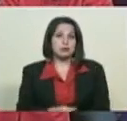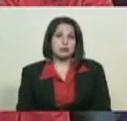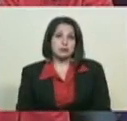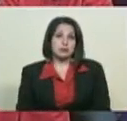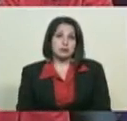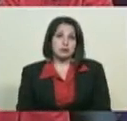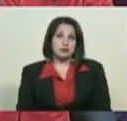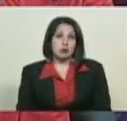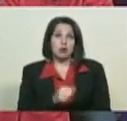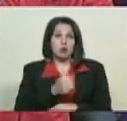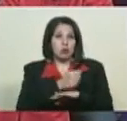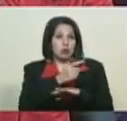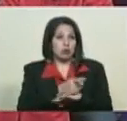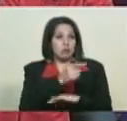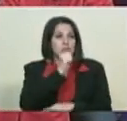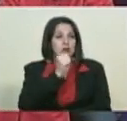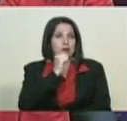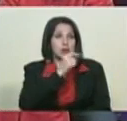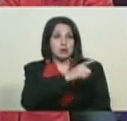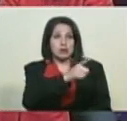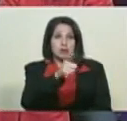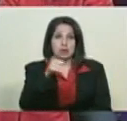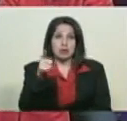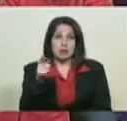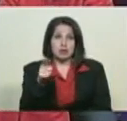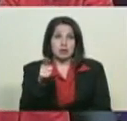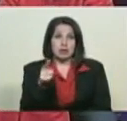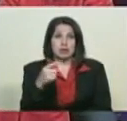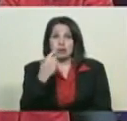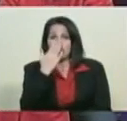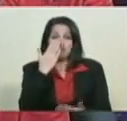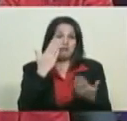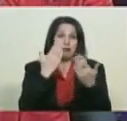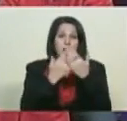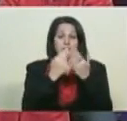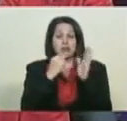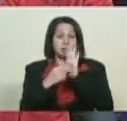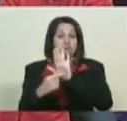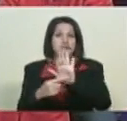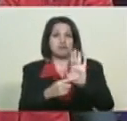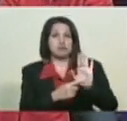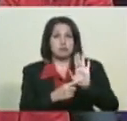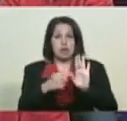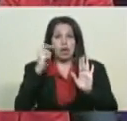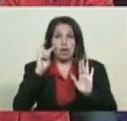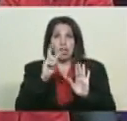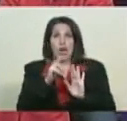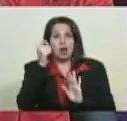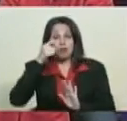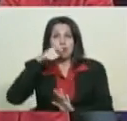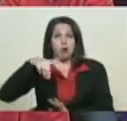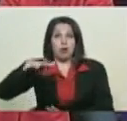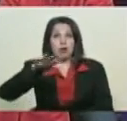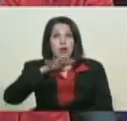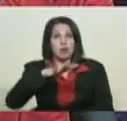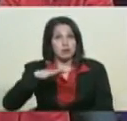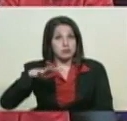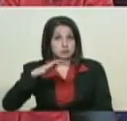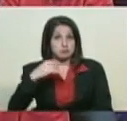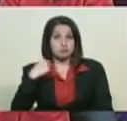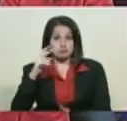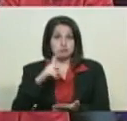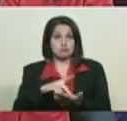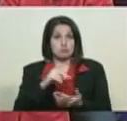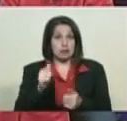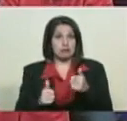Por culpa de ellos, de no darle la cara verdadera al pueblo. Ahora, ellos presentaron candidatos, debo decirte.